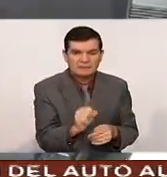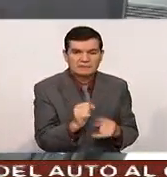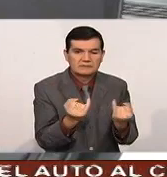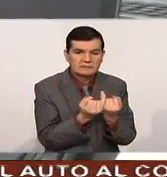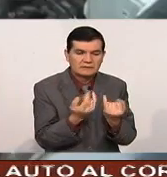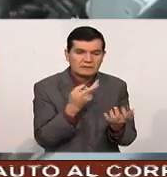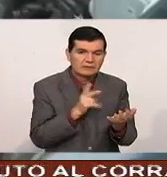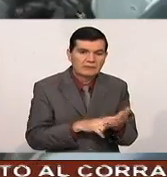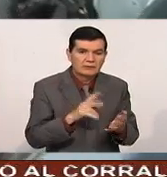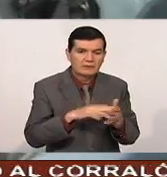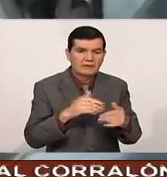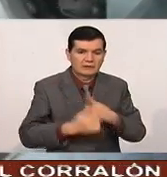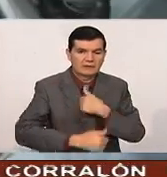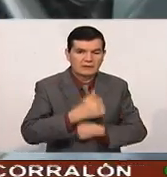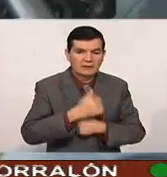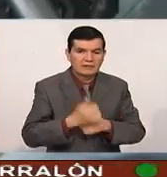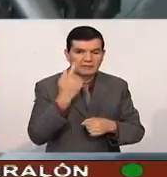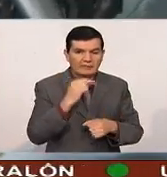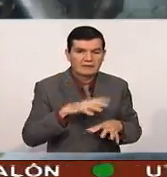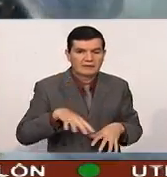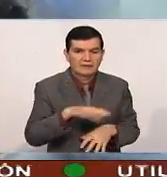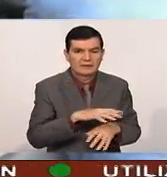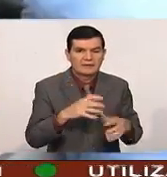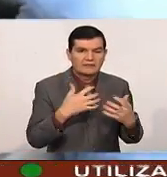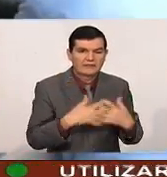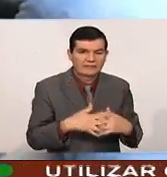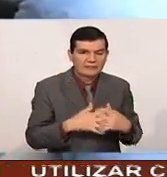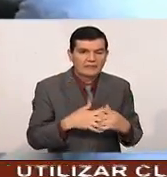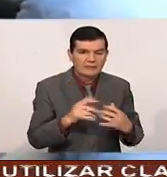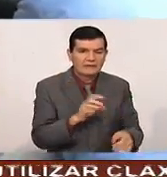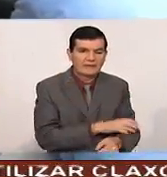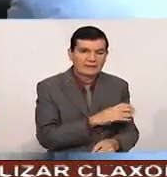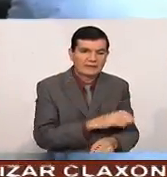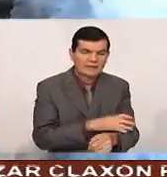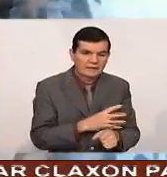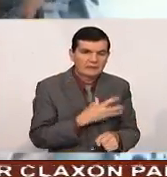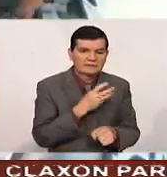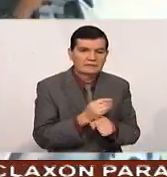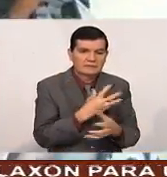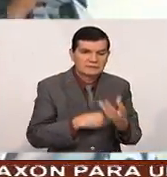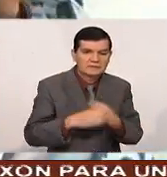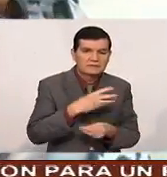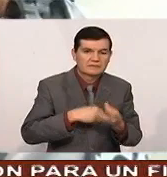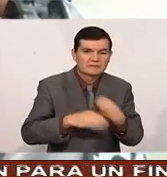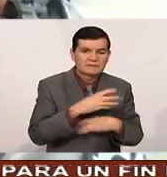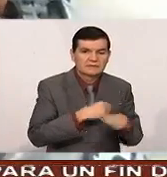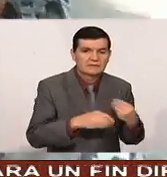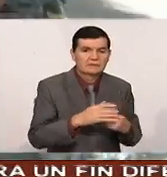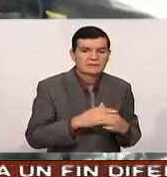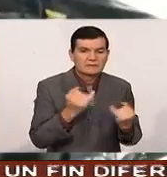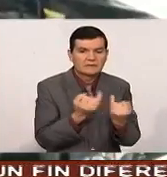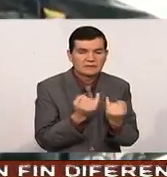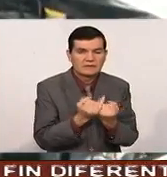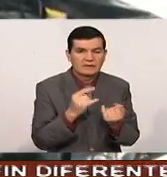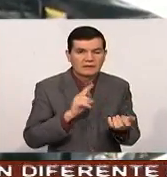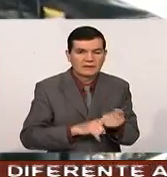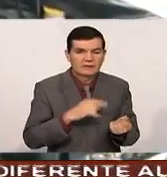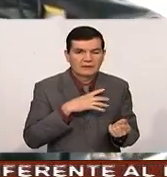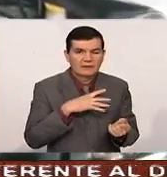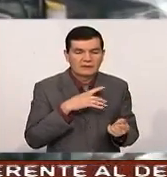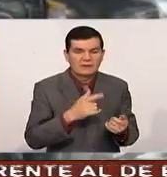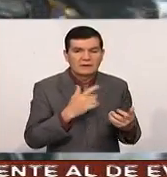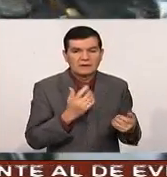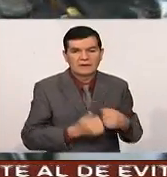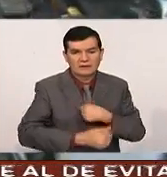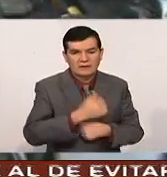También tenemos una carrera asociada al sector de la industria de energía renovable, energía y desarrollo sustentable. Contamos con carreras muy